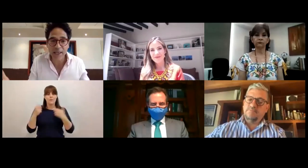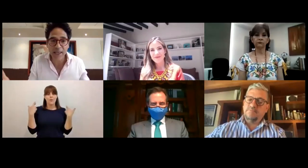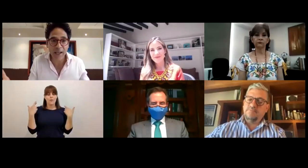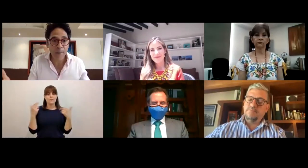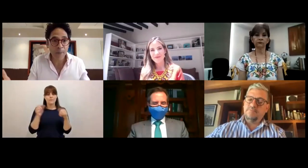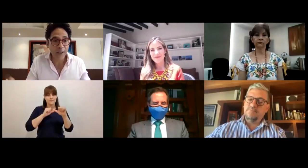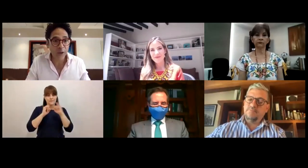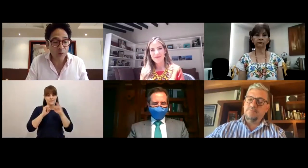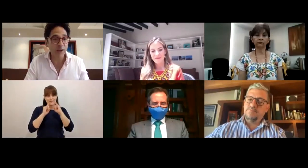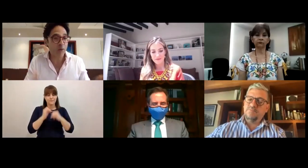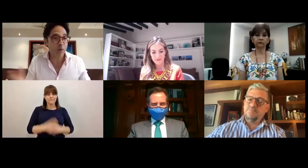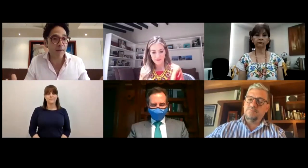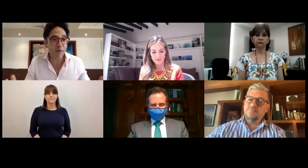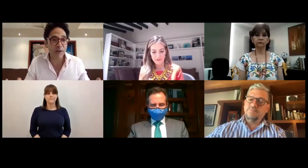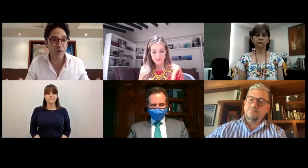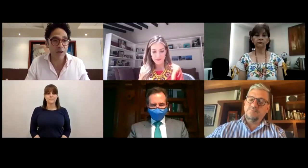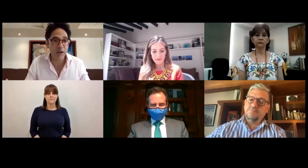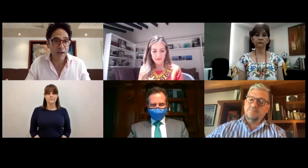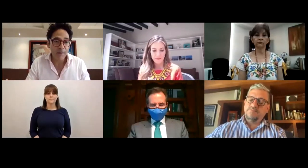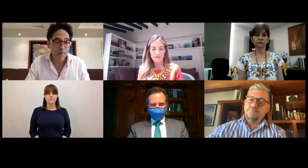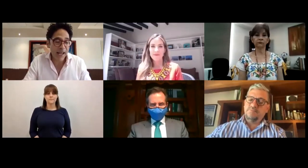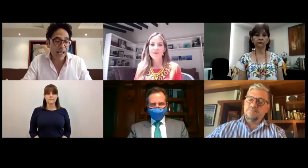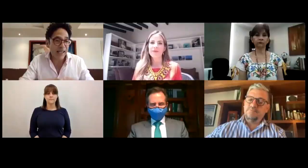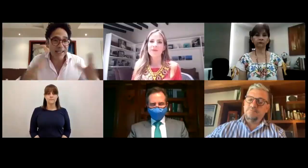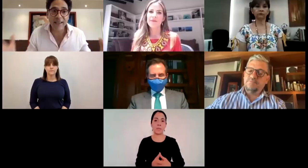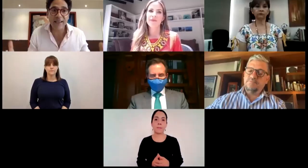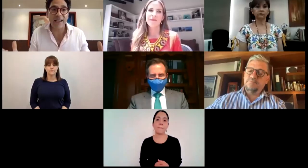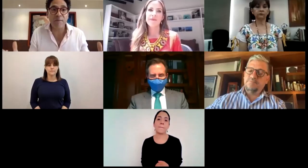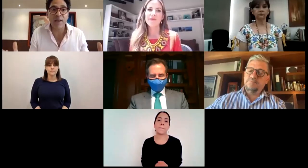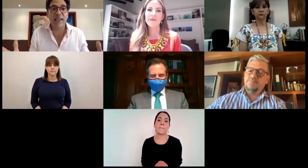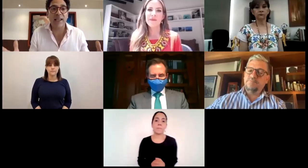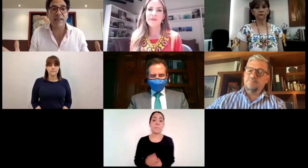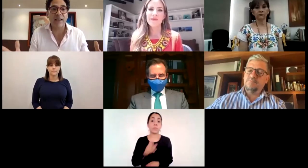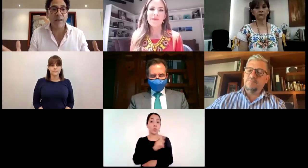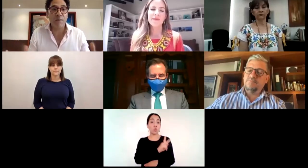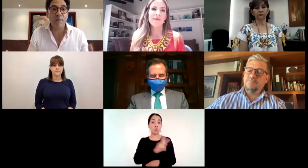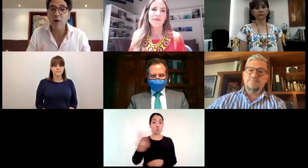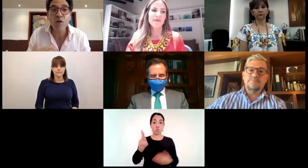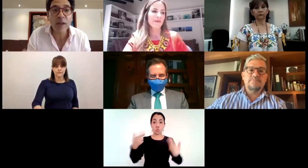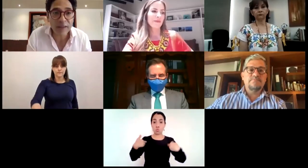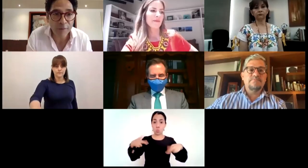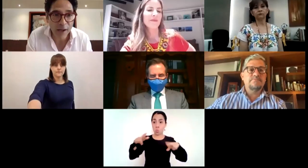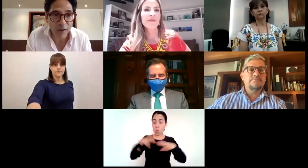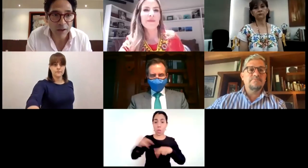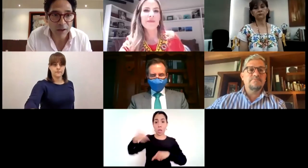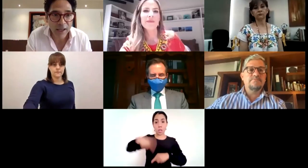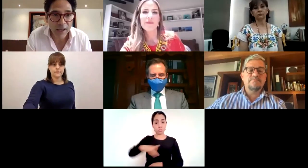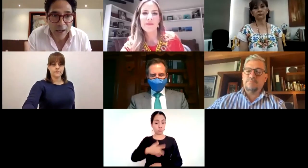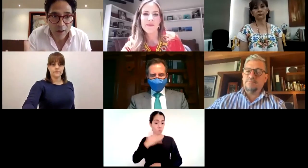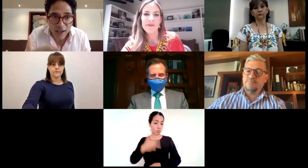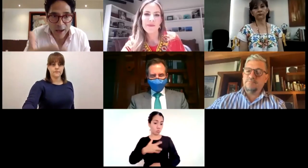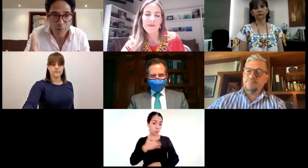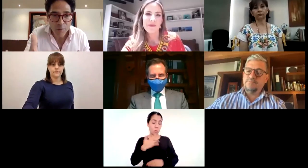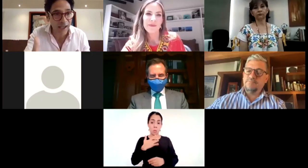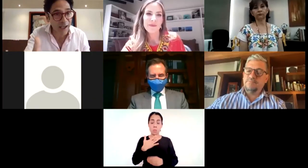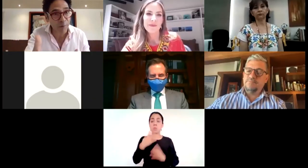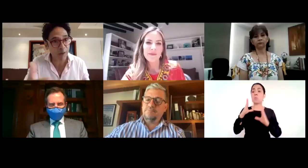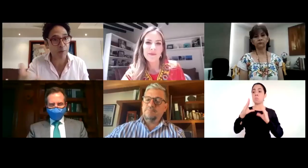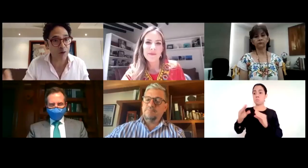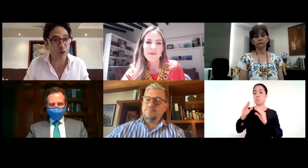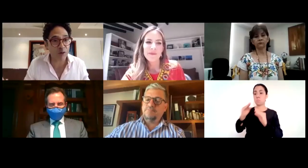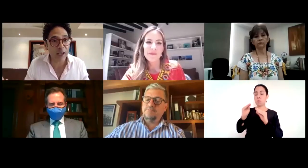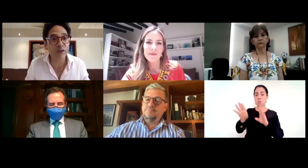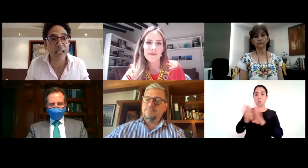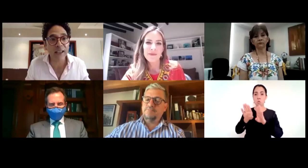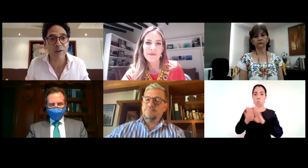probablemente no tuvieron una formación para distintas herramientas pero nunca se fueron y creo que ahí hay un mensaje por